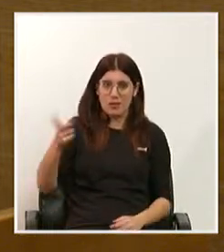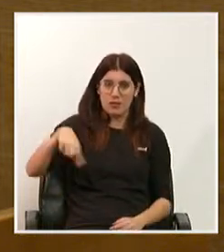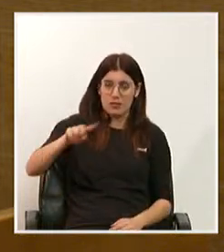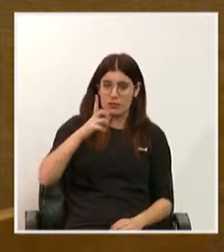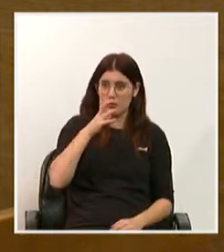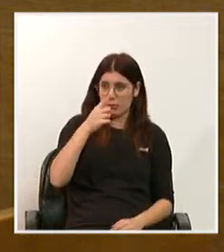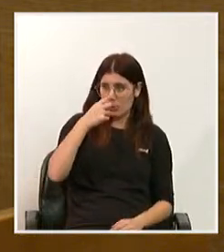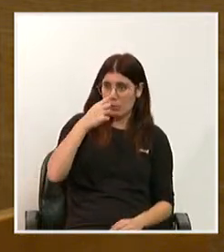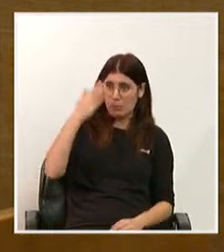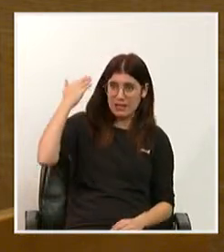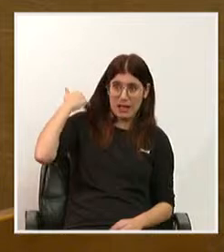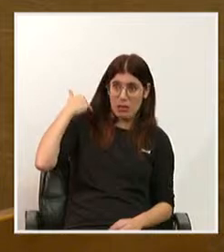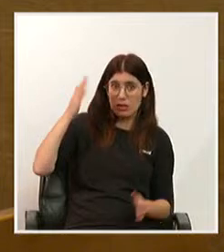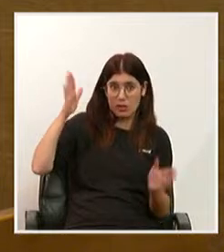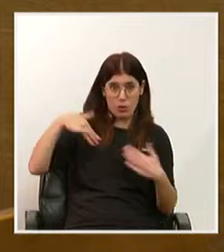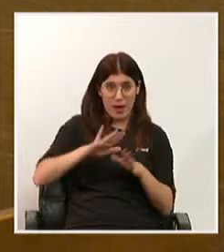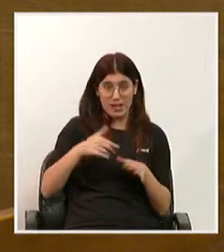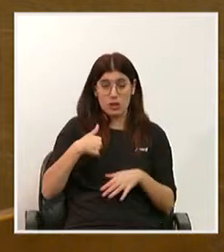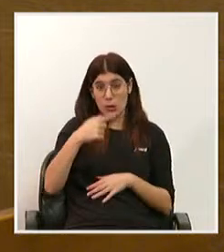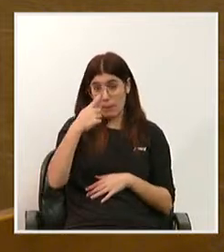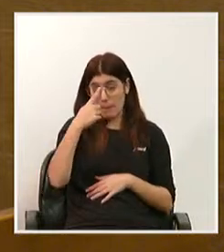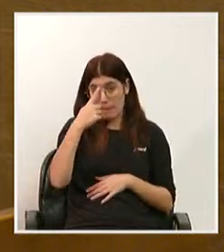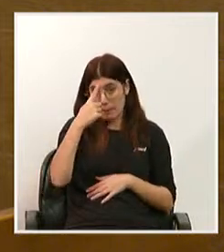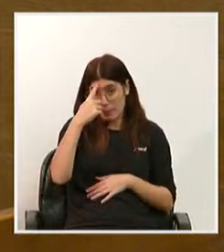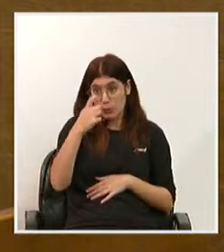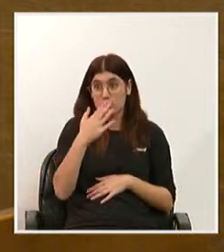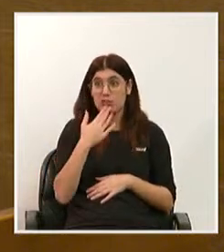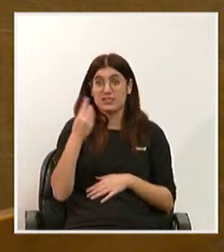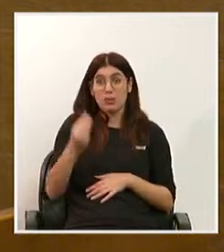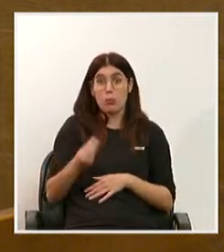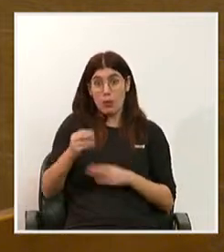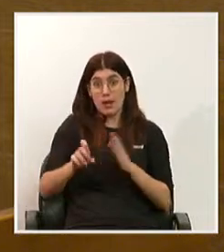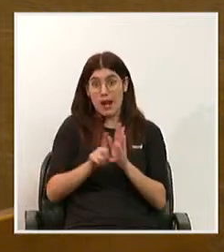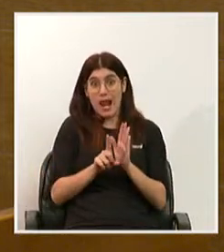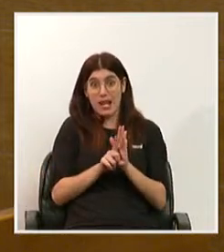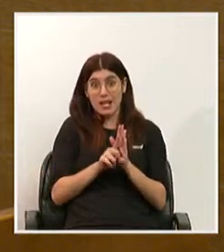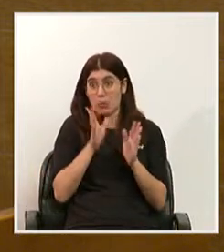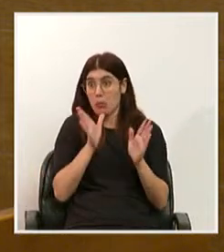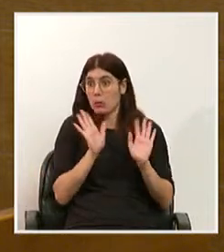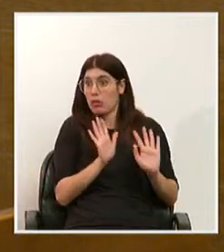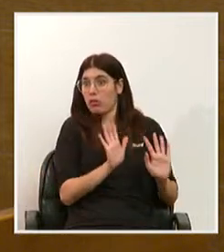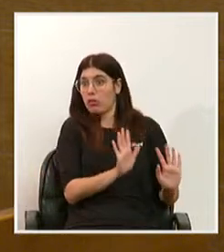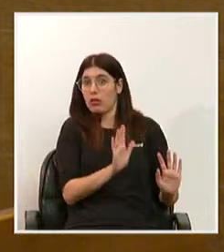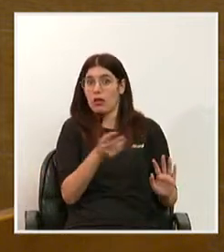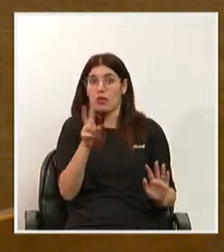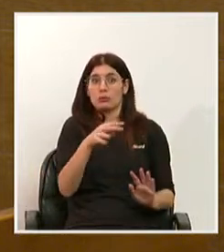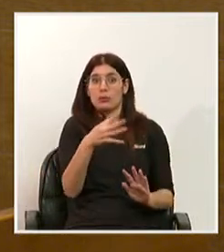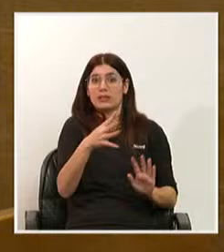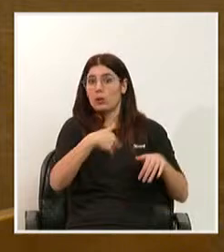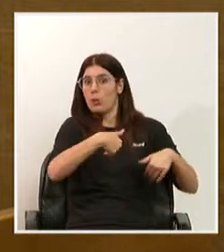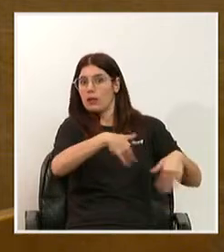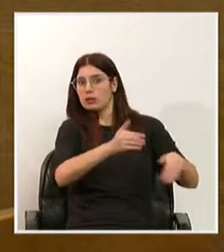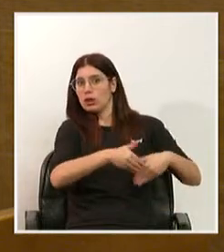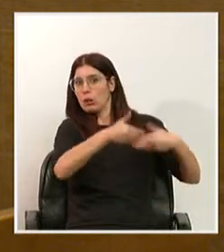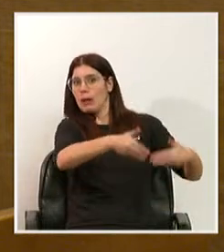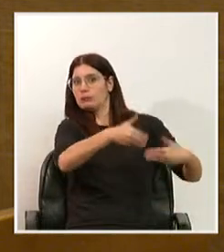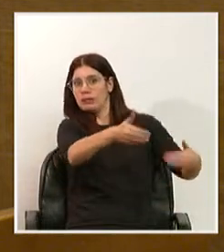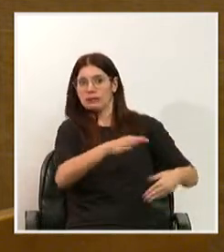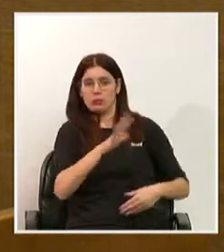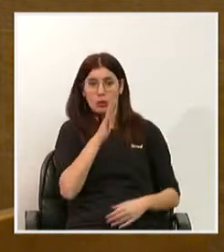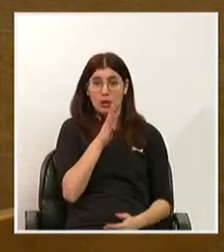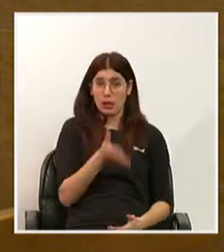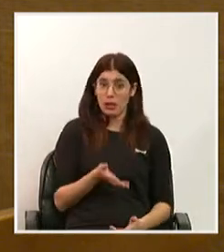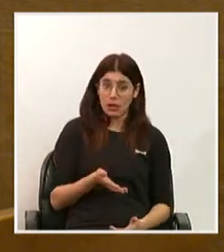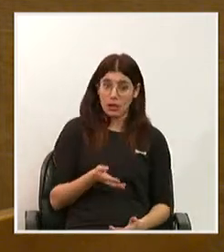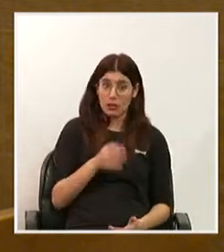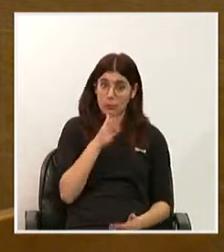pasado que no existió y yo me pregunto si tan buena era por qué la dejaron para 2024 porque tenían dudas o porque